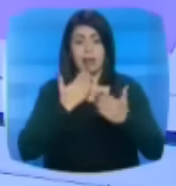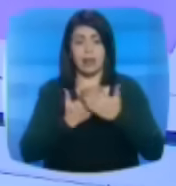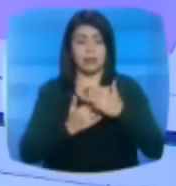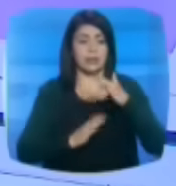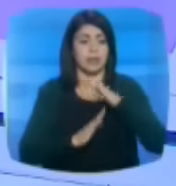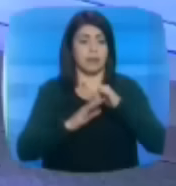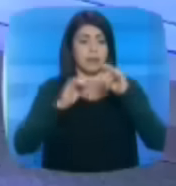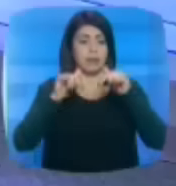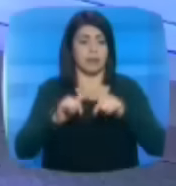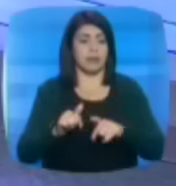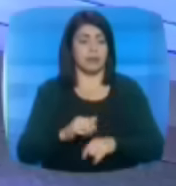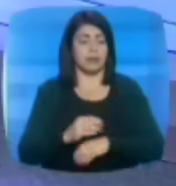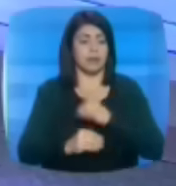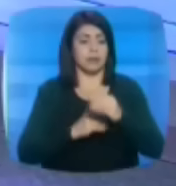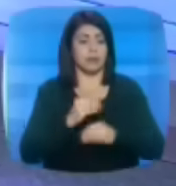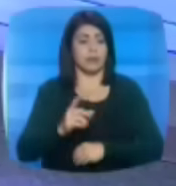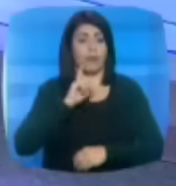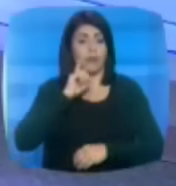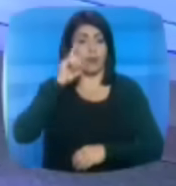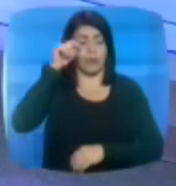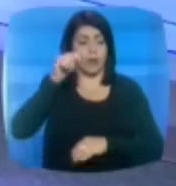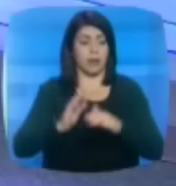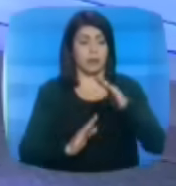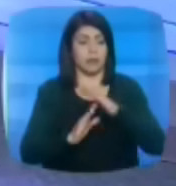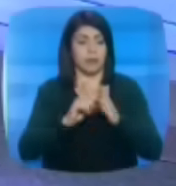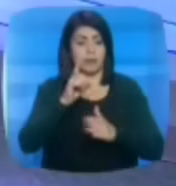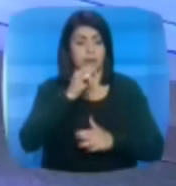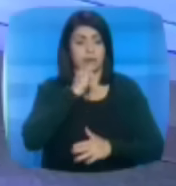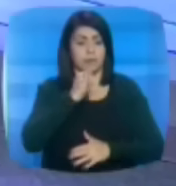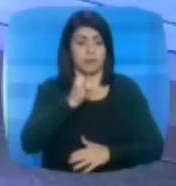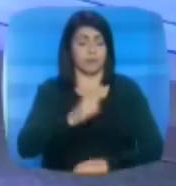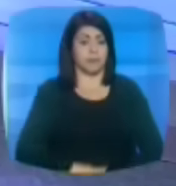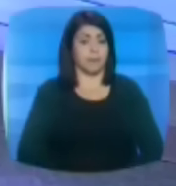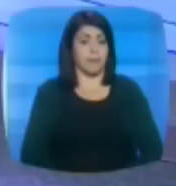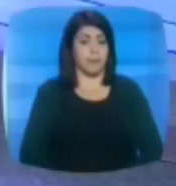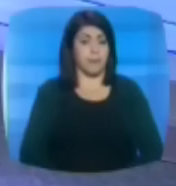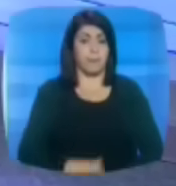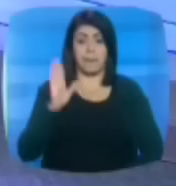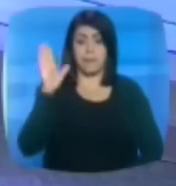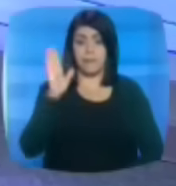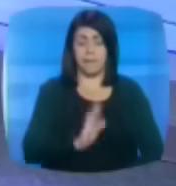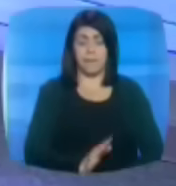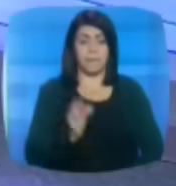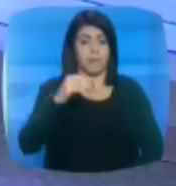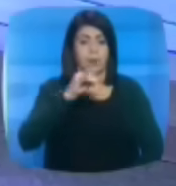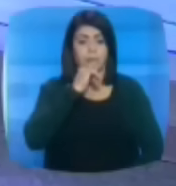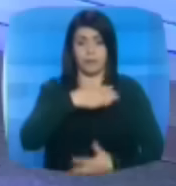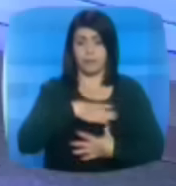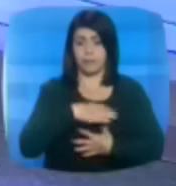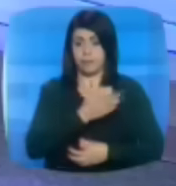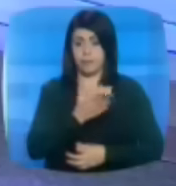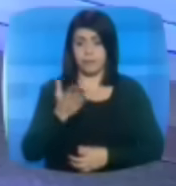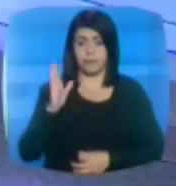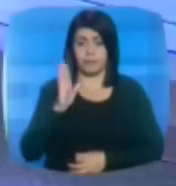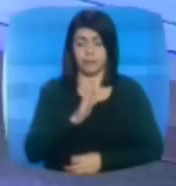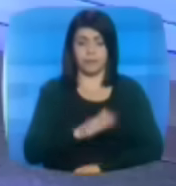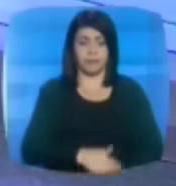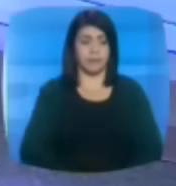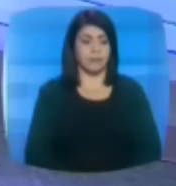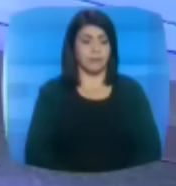por este adelanto del arte y el espectáculo. Hacemos la primera pausa en la presente emisión del noticiero. Al regreso, más información de interés para todos